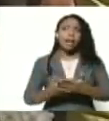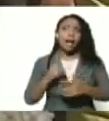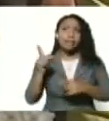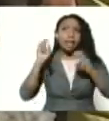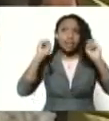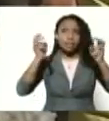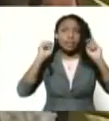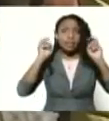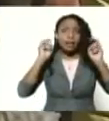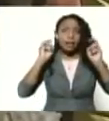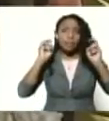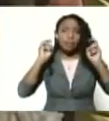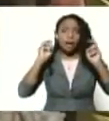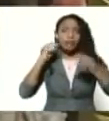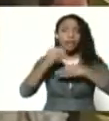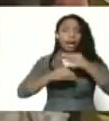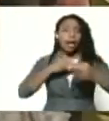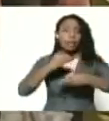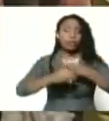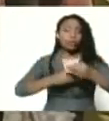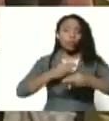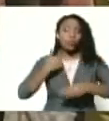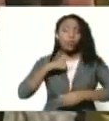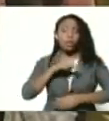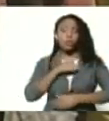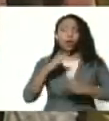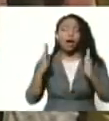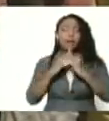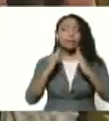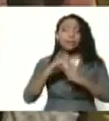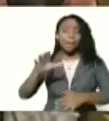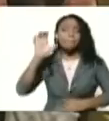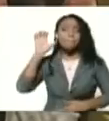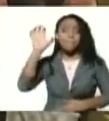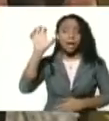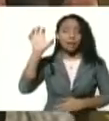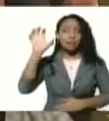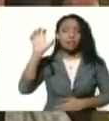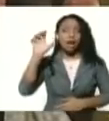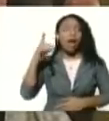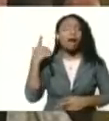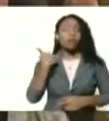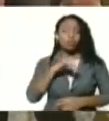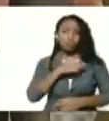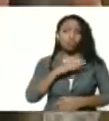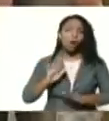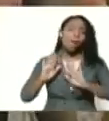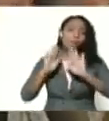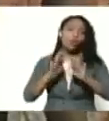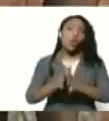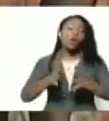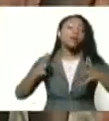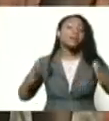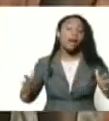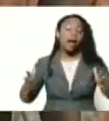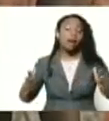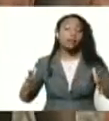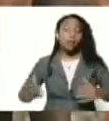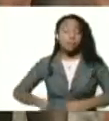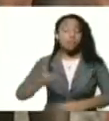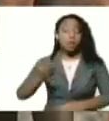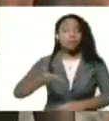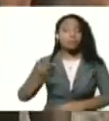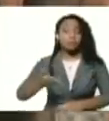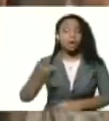que nos ha tomado en cuenta y que ha tomado en cuenta pues nuestros hogares de la patria. Cuente de verdad con este gran e